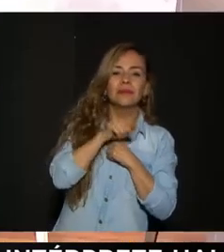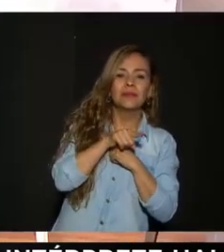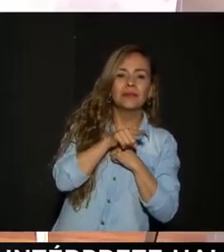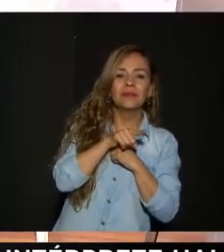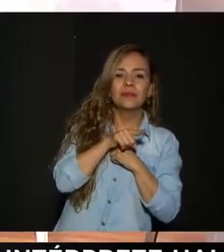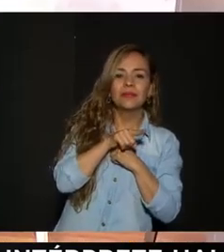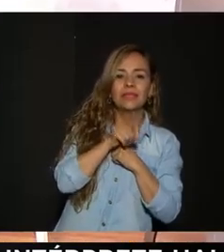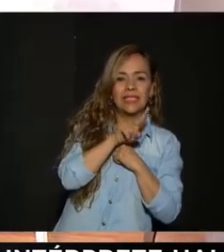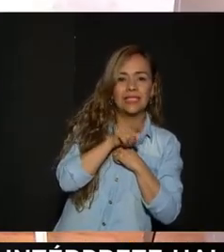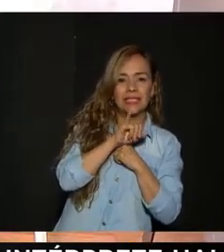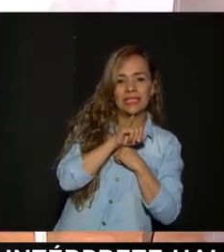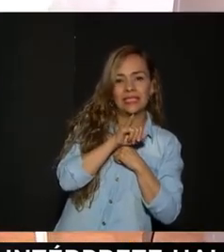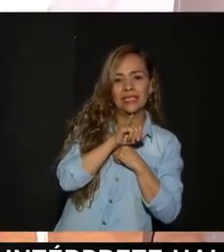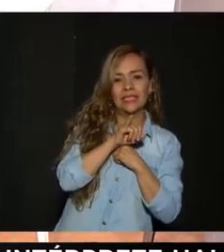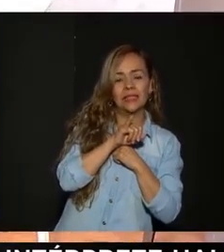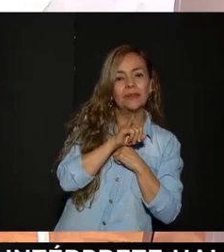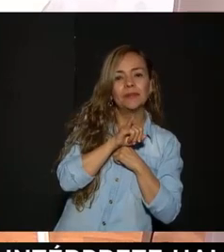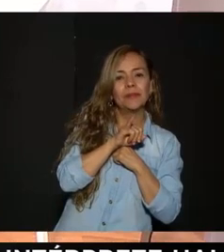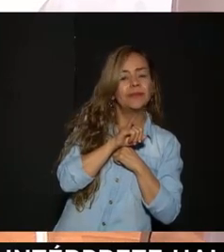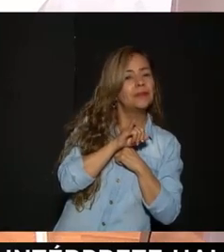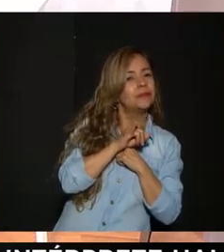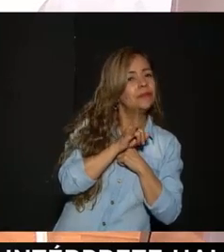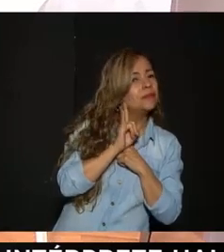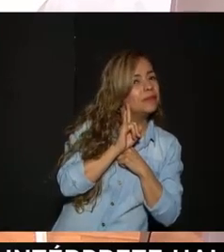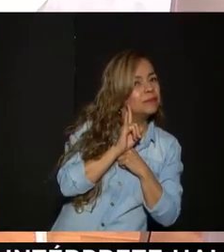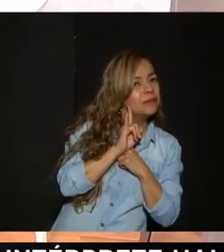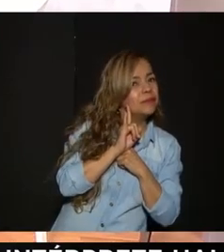¿Después de la A? Sí. Sí, o sea, la B.